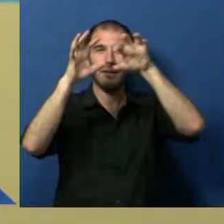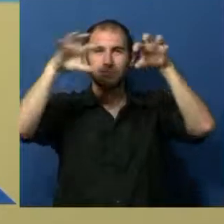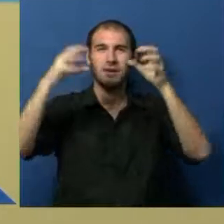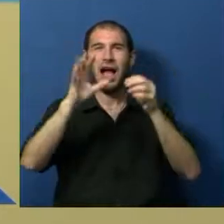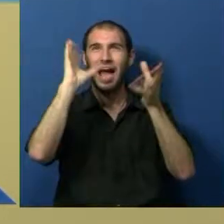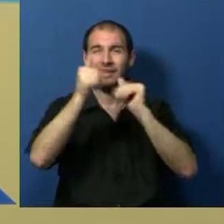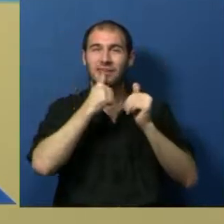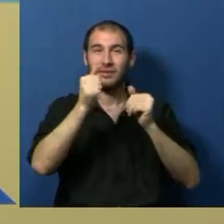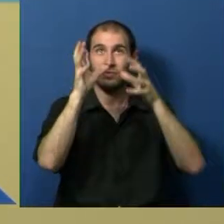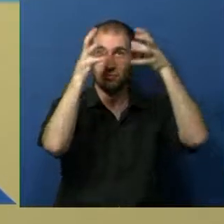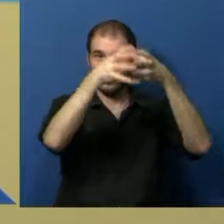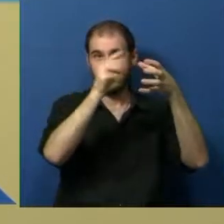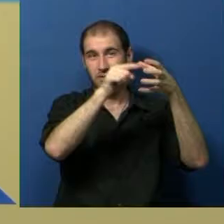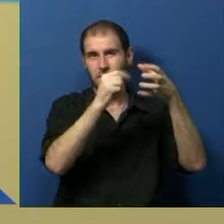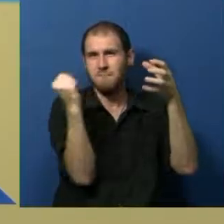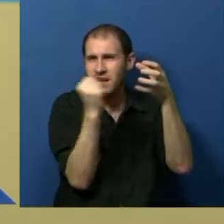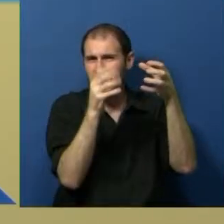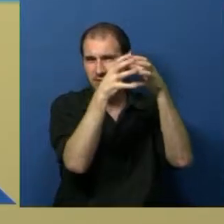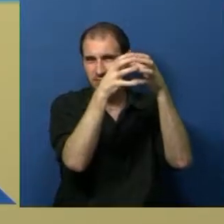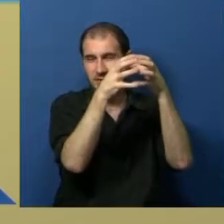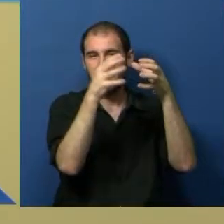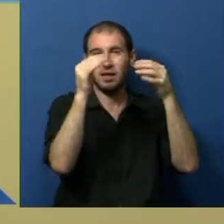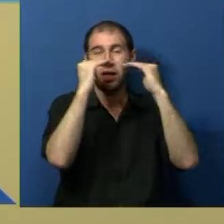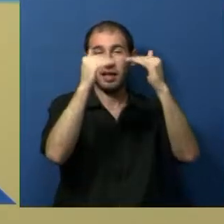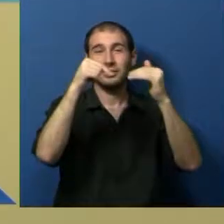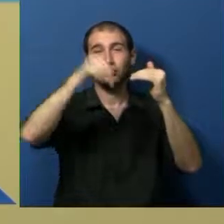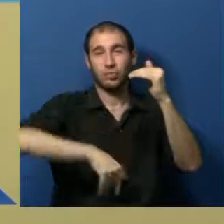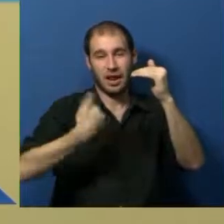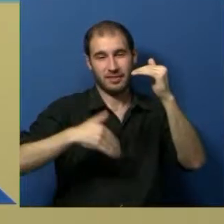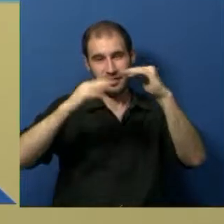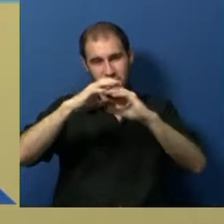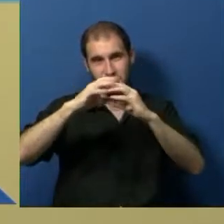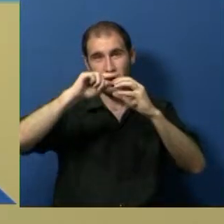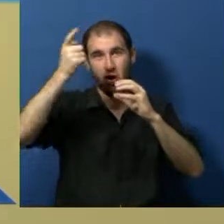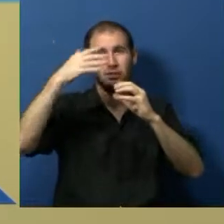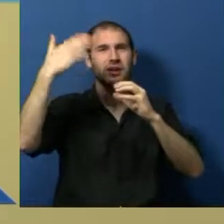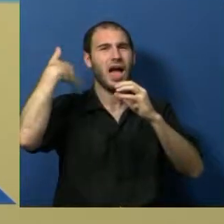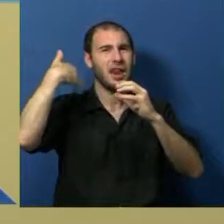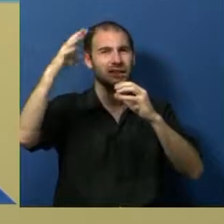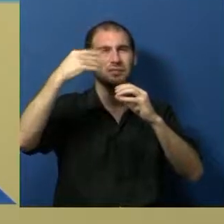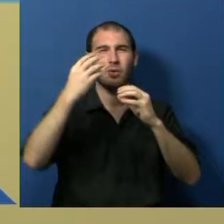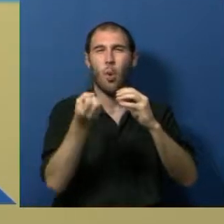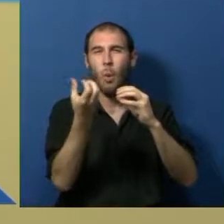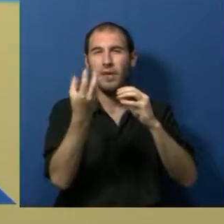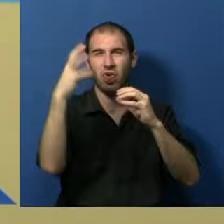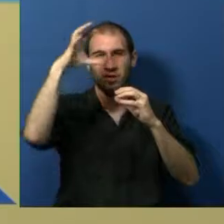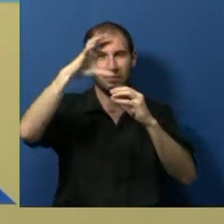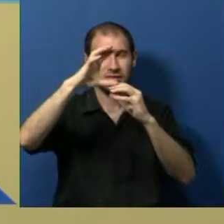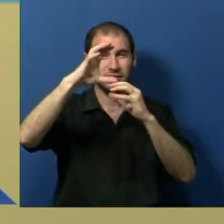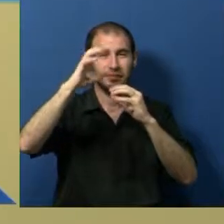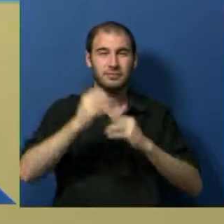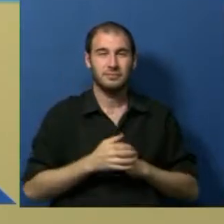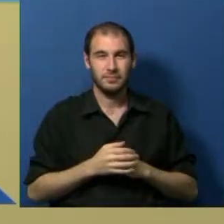aire. Bien. Una masa de aire fría, que está ubicada sobre la Patagonia, y una masa de aire más cálido y húmedo, que está